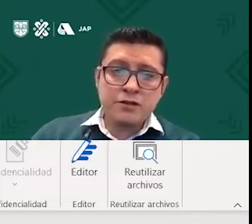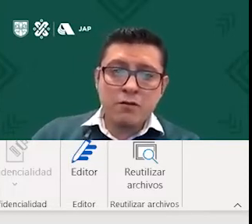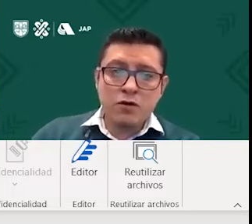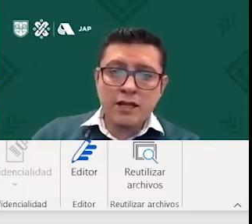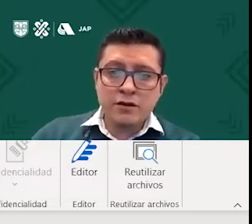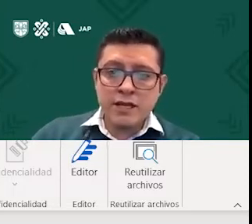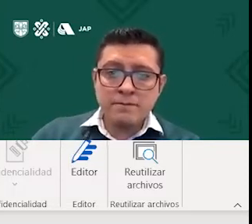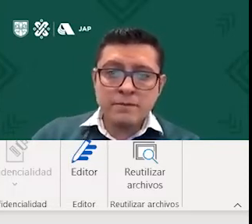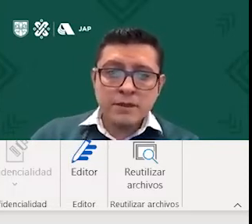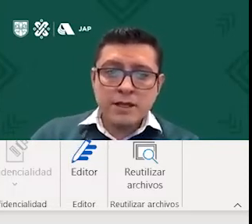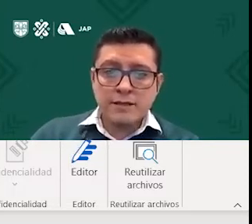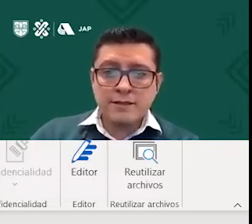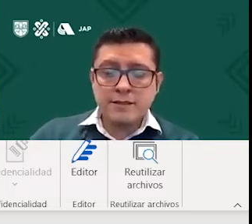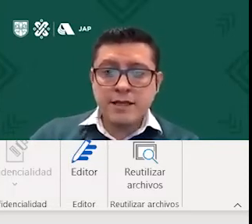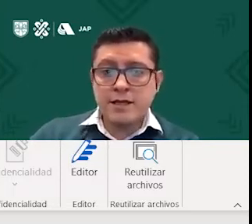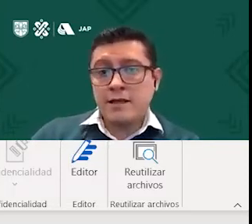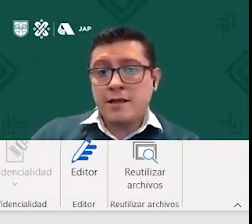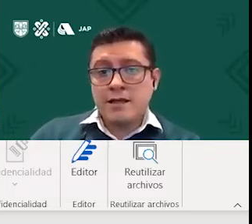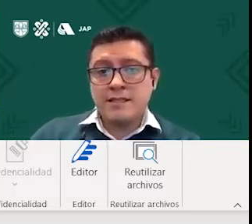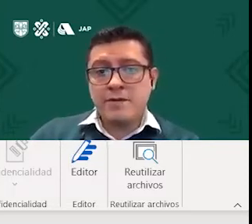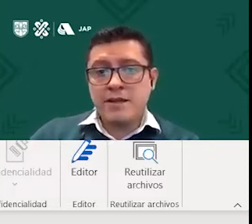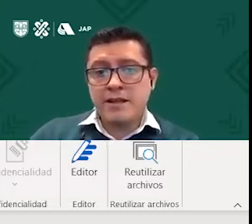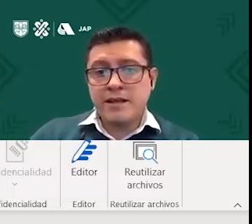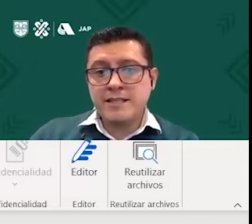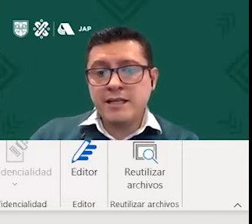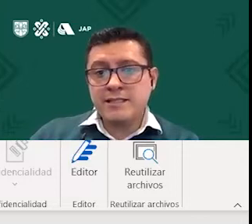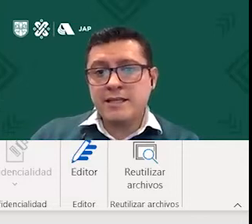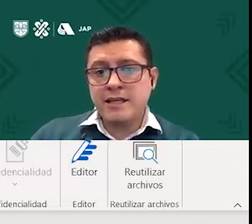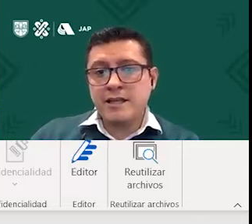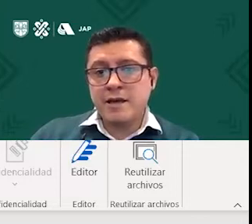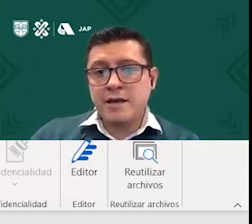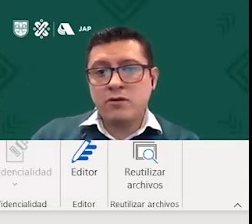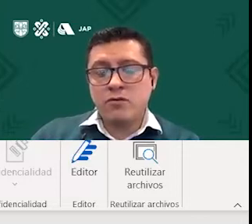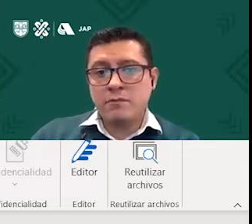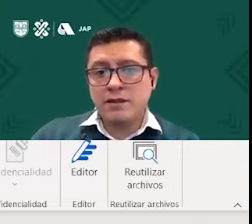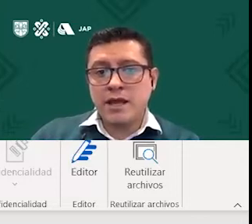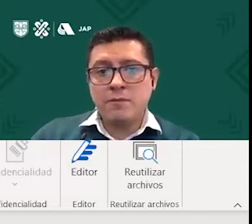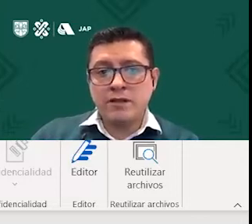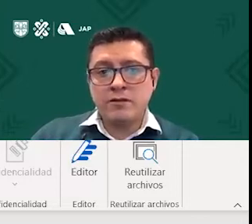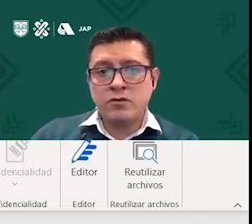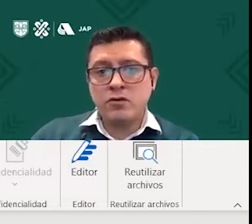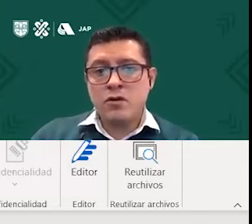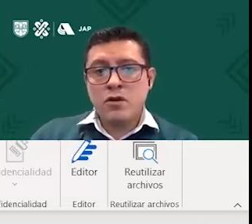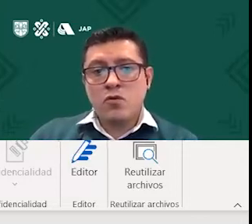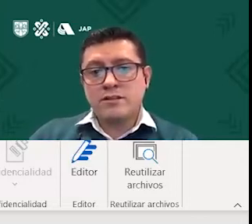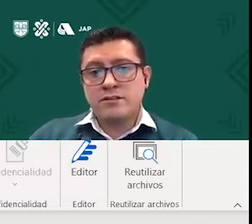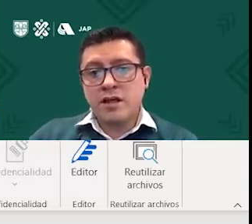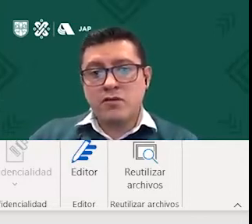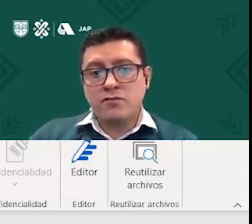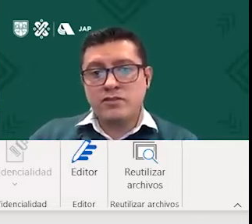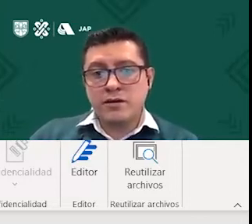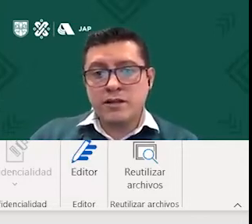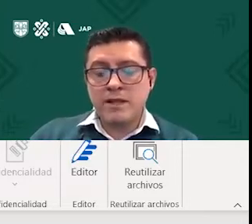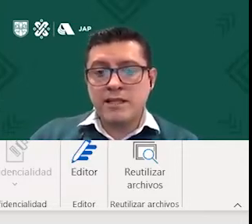generales pues la convocatoria este que se debe de realizar ya sea dirigida a particularmente al patrono o